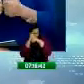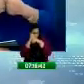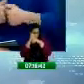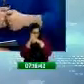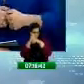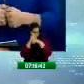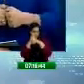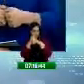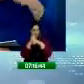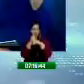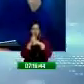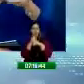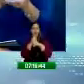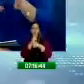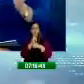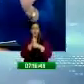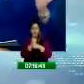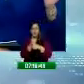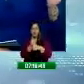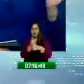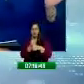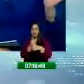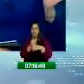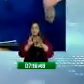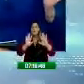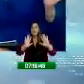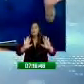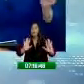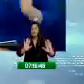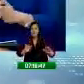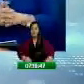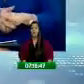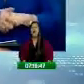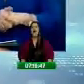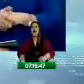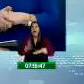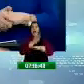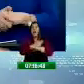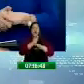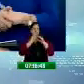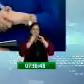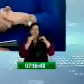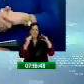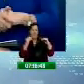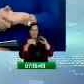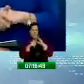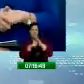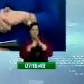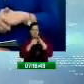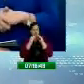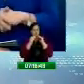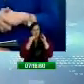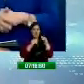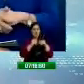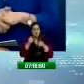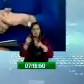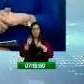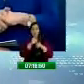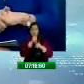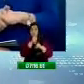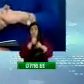rumores que señalaban que usted y otros funcionarios del Ministerio de Salud Pública en el Ecuador también